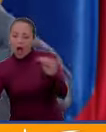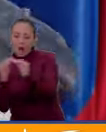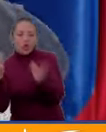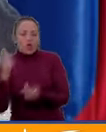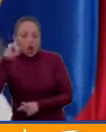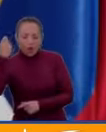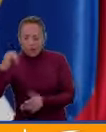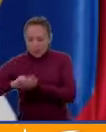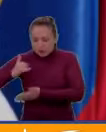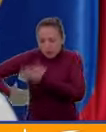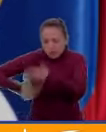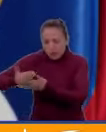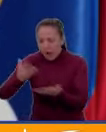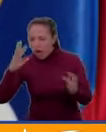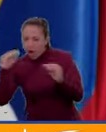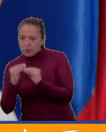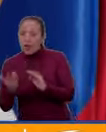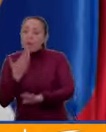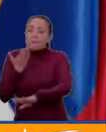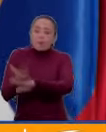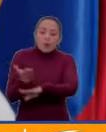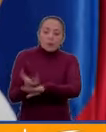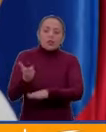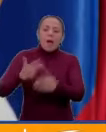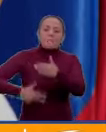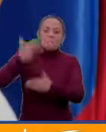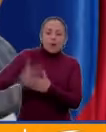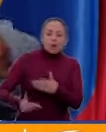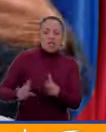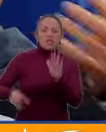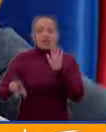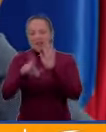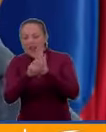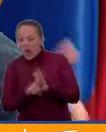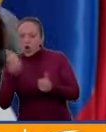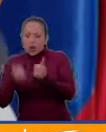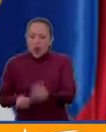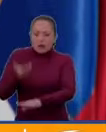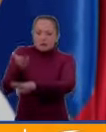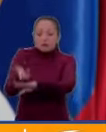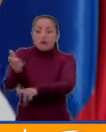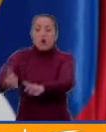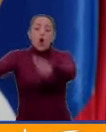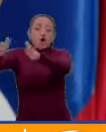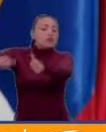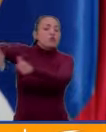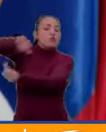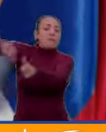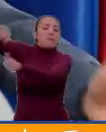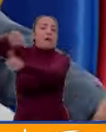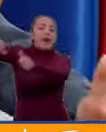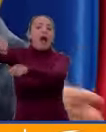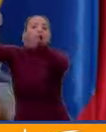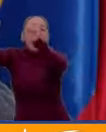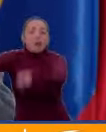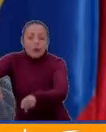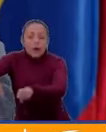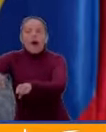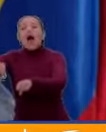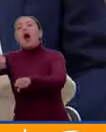gobierno hace las propuestas de de los proyectos de ley y el congreso los tramita los aprueba o los